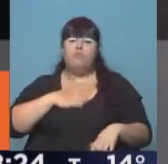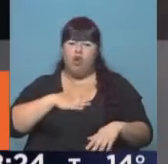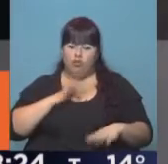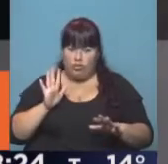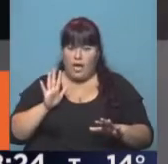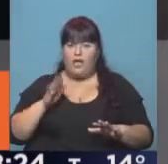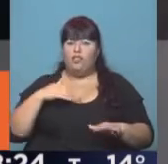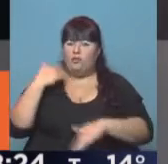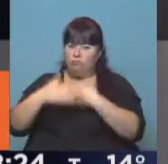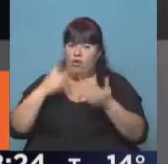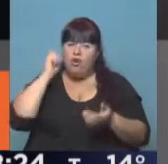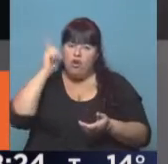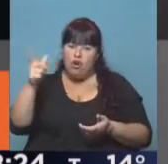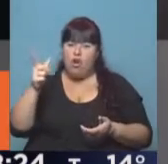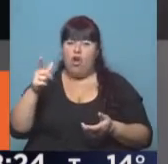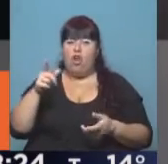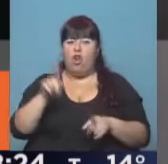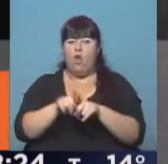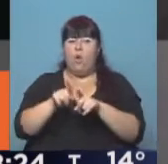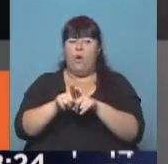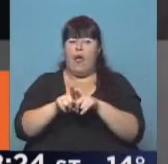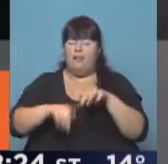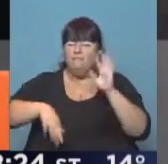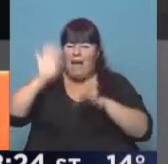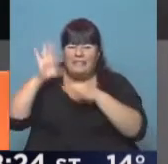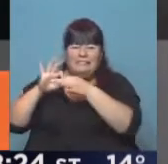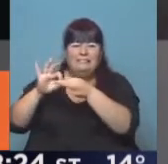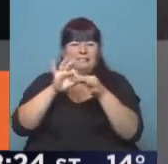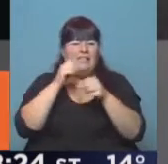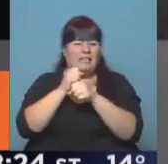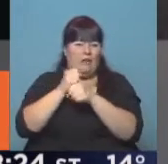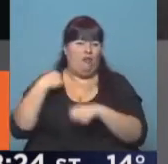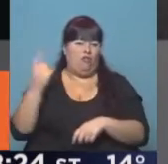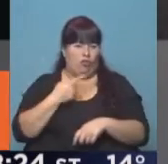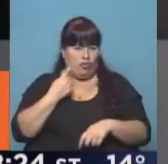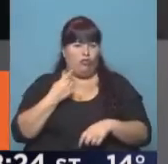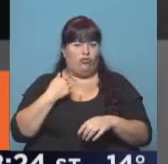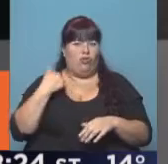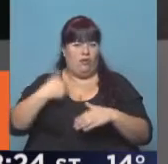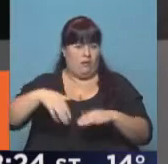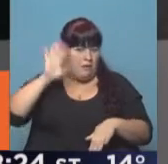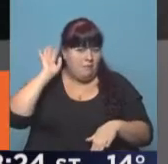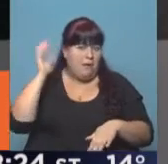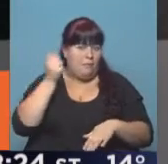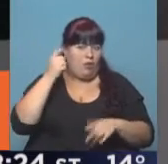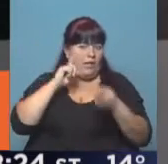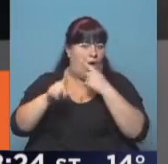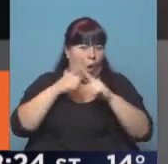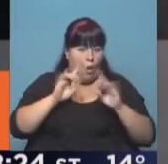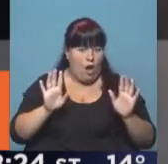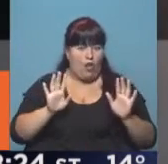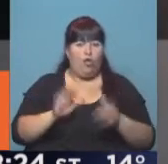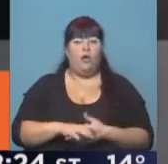contentos de que vayamos podido conquistar la máxima unidad en la acción de aquellos que tenemos a grandes títulos acuerdos